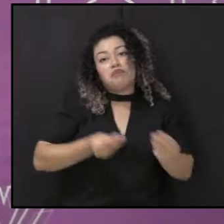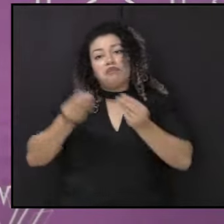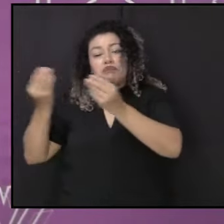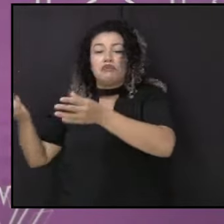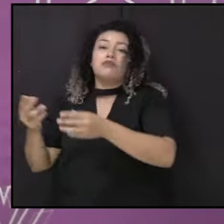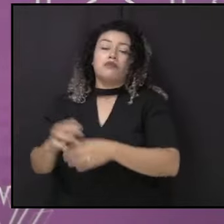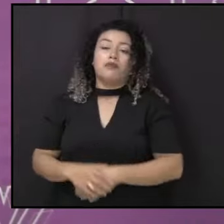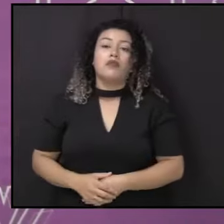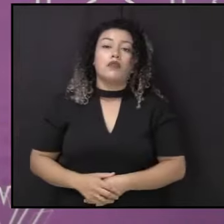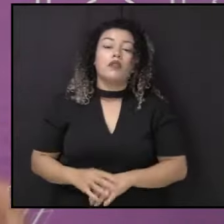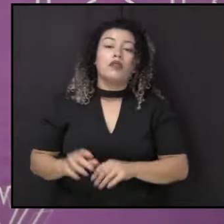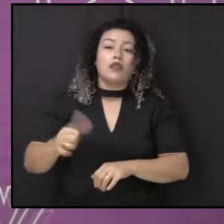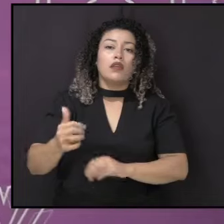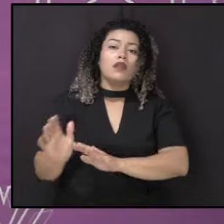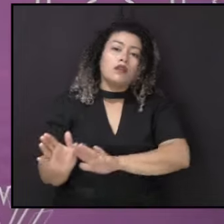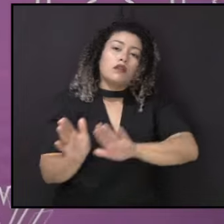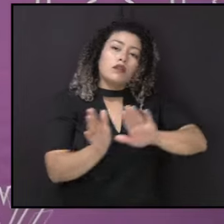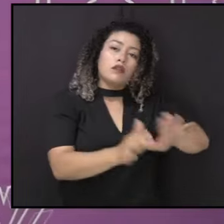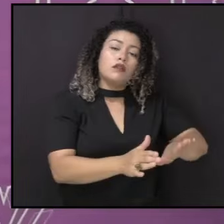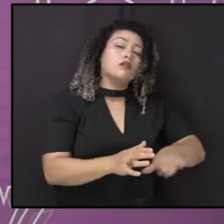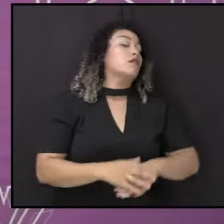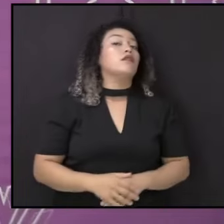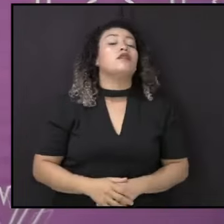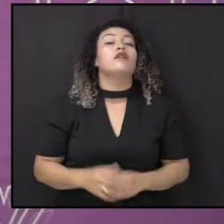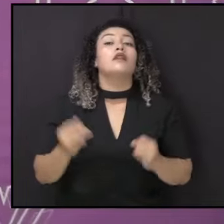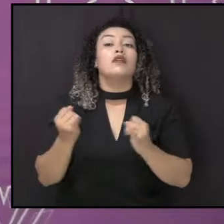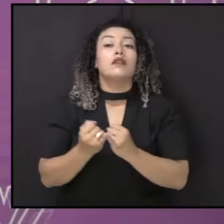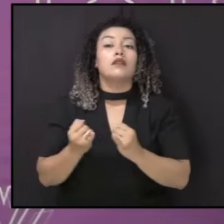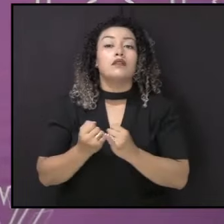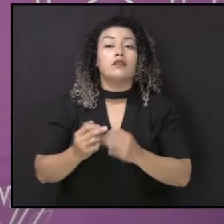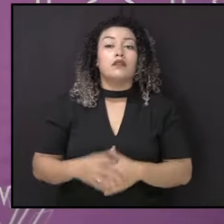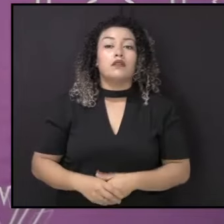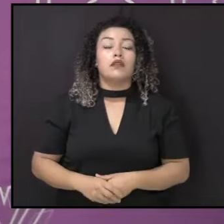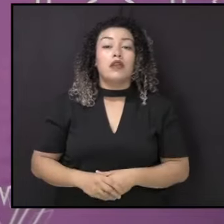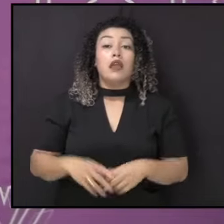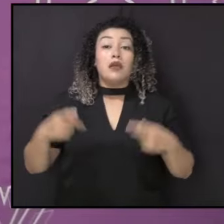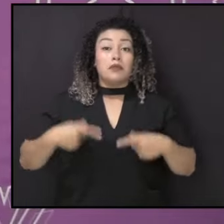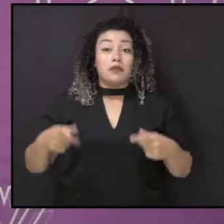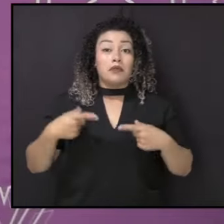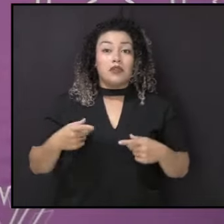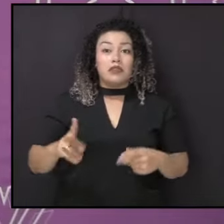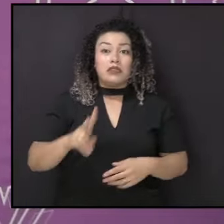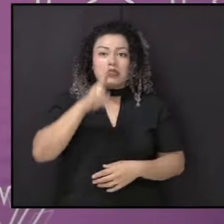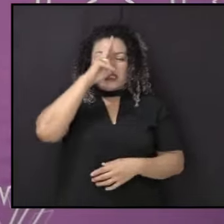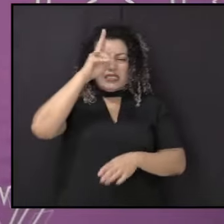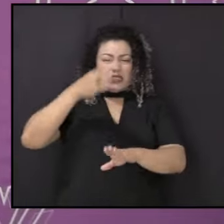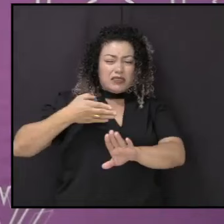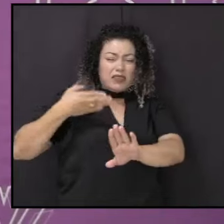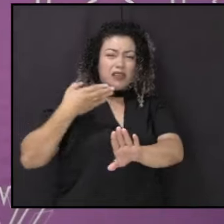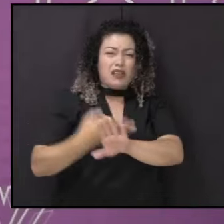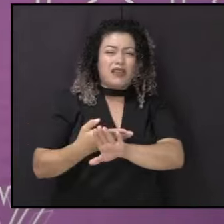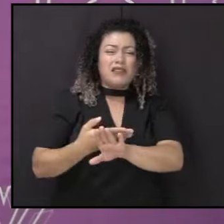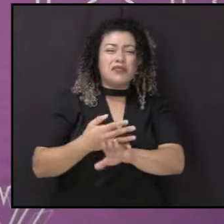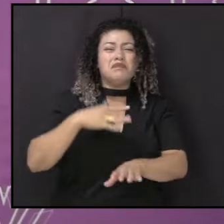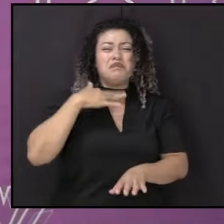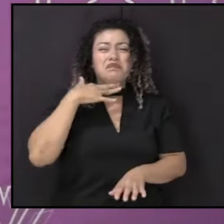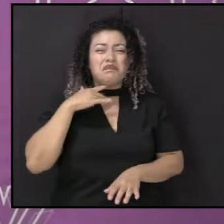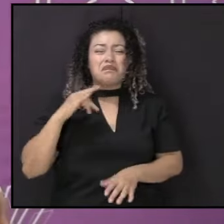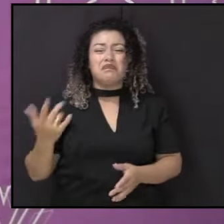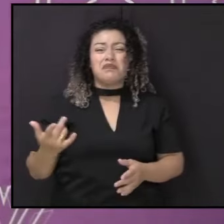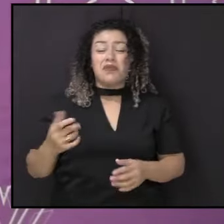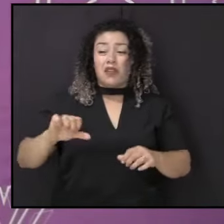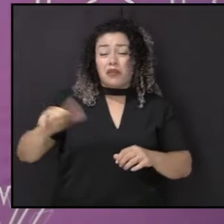la otra parte de la migración es el desplazamiento forzado por violencia, por crimen organizado. ¿Cuánta